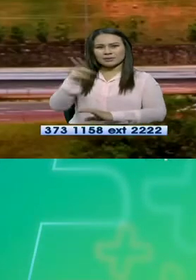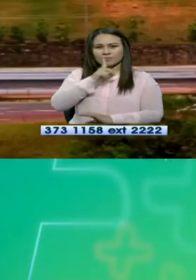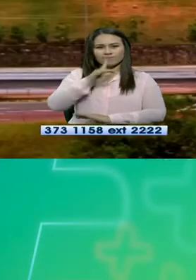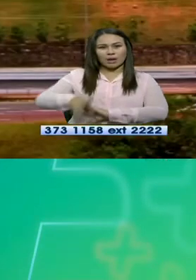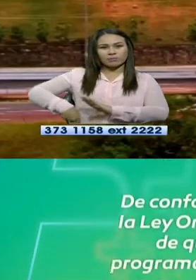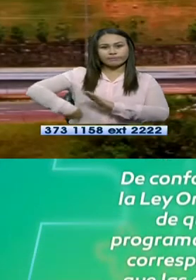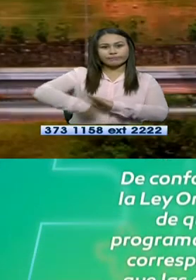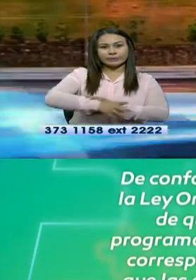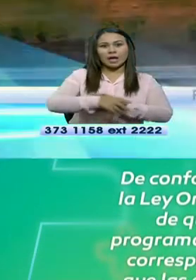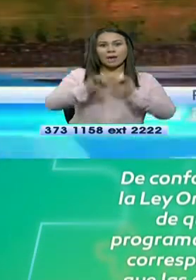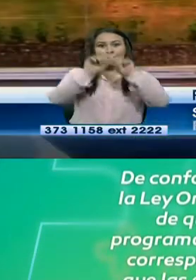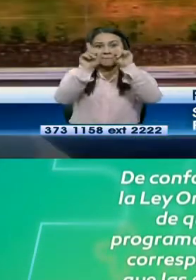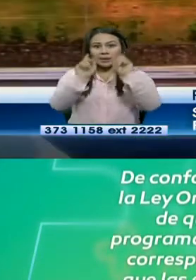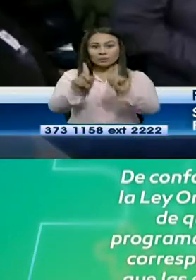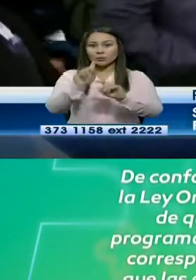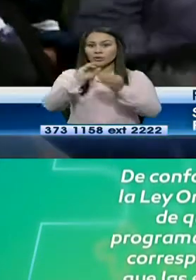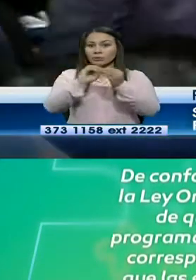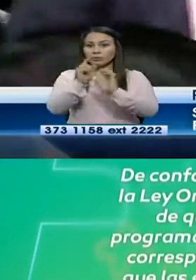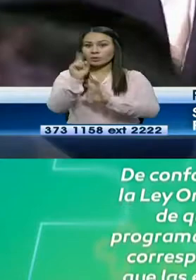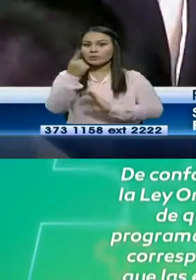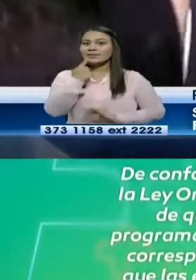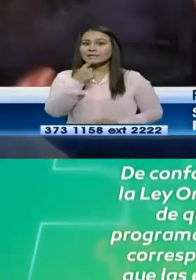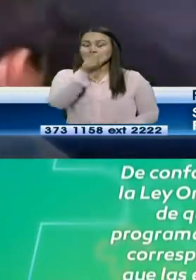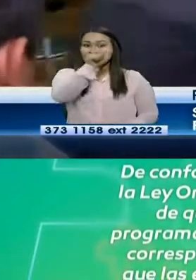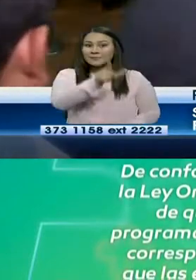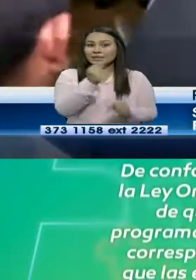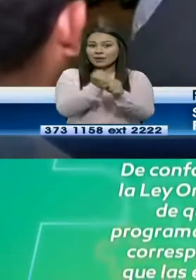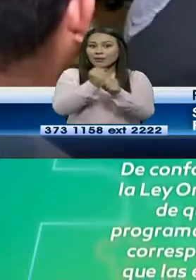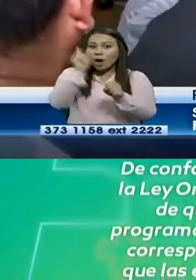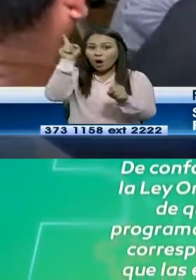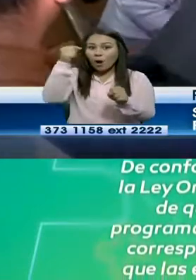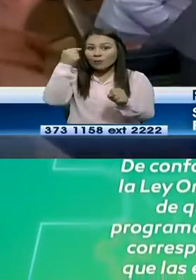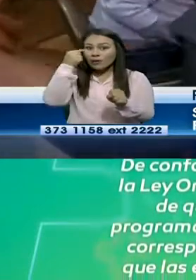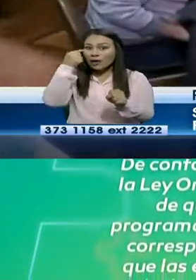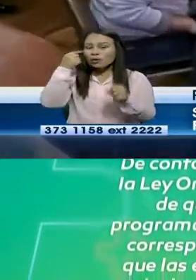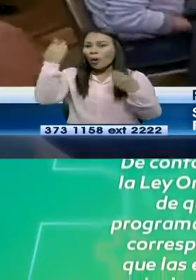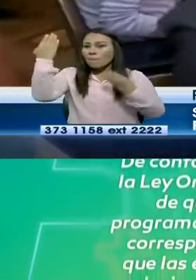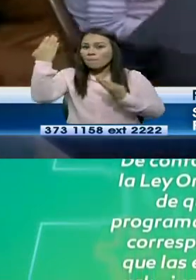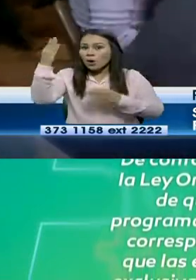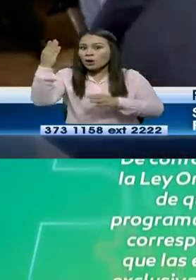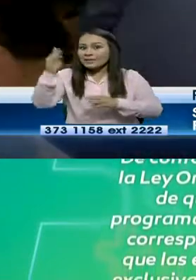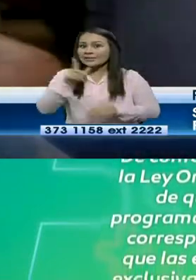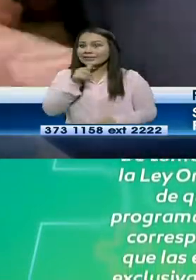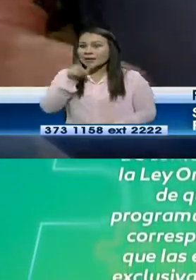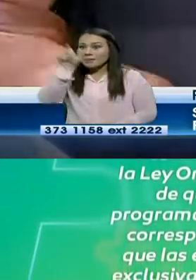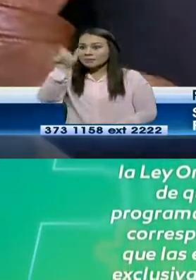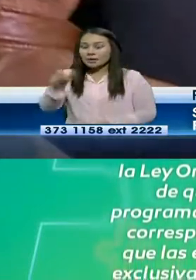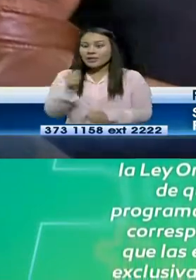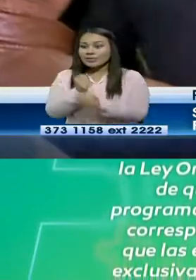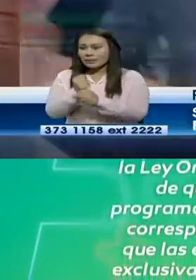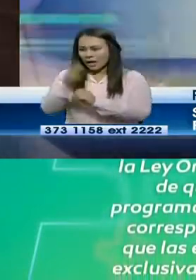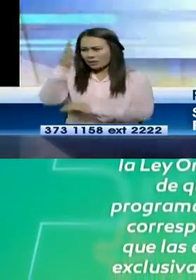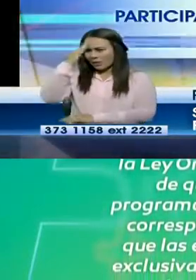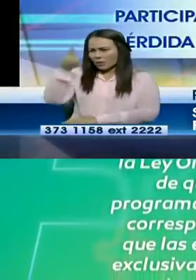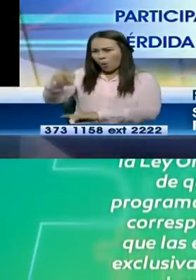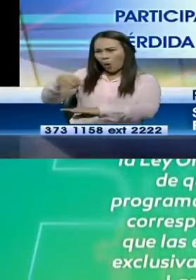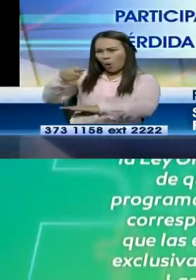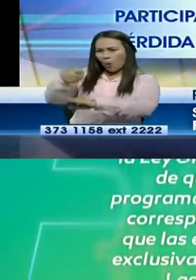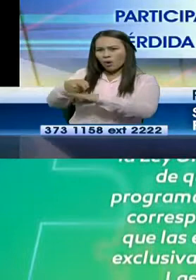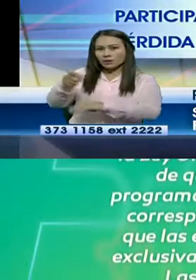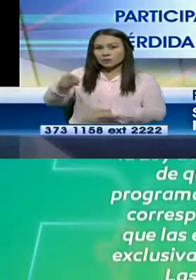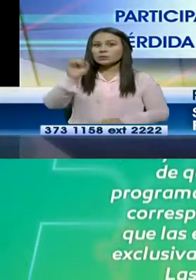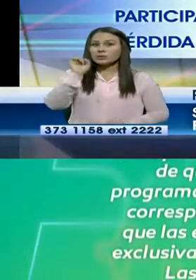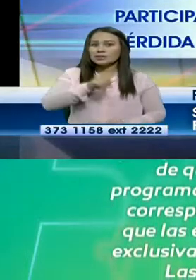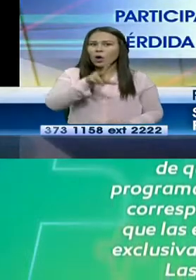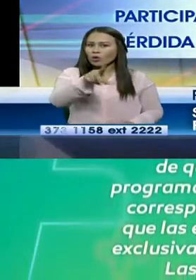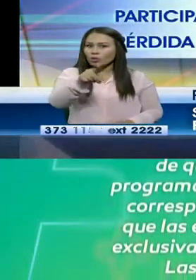plantea ejecutar civilmente a cuanto funcionario público inmiscuido se sentencie. A saber, ¿está usted de